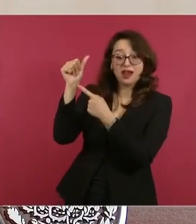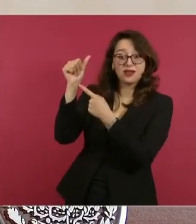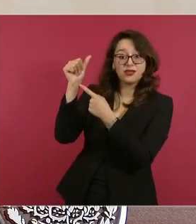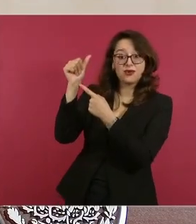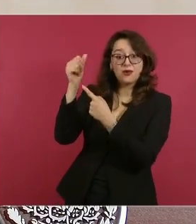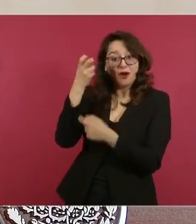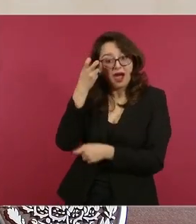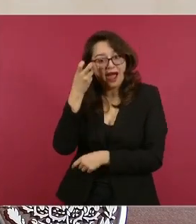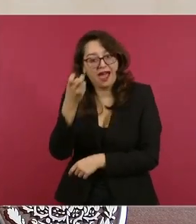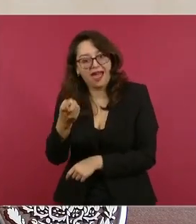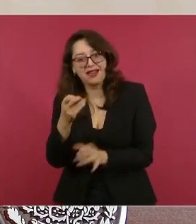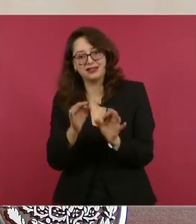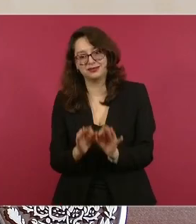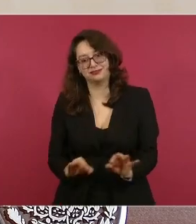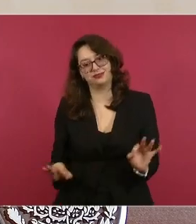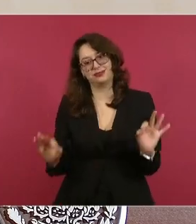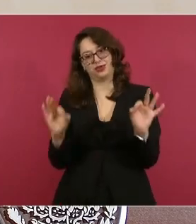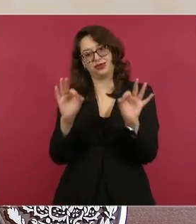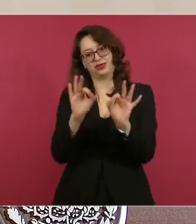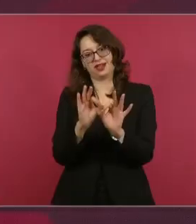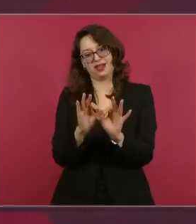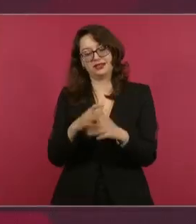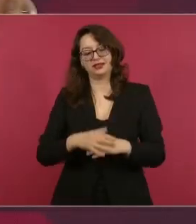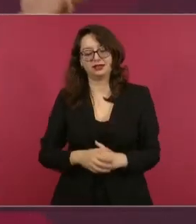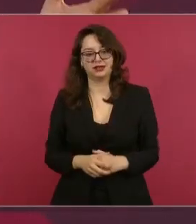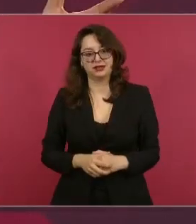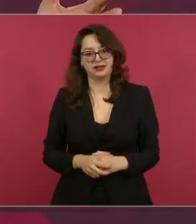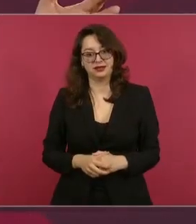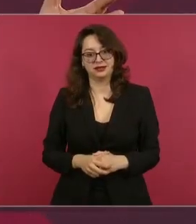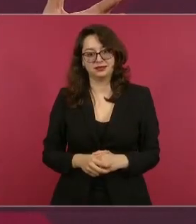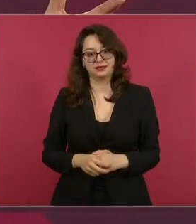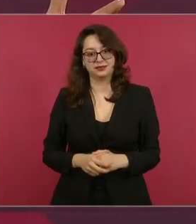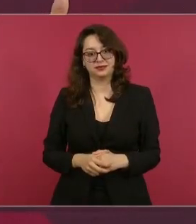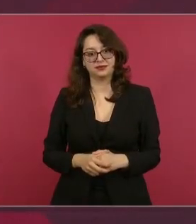muy importante que todo indica